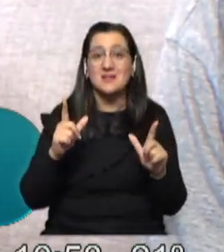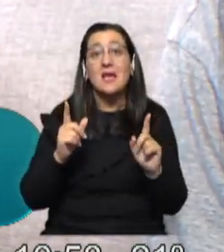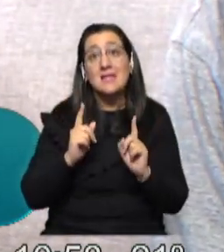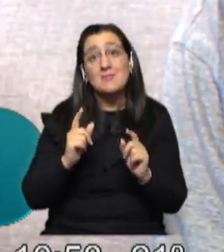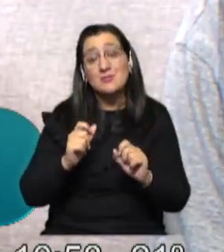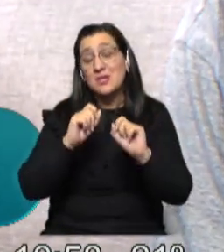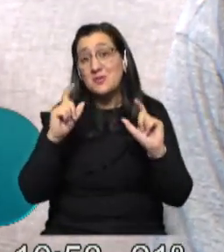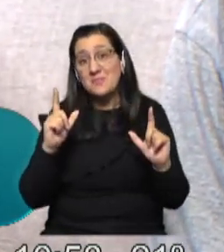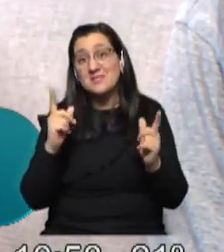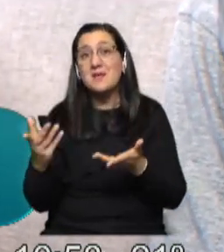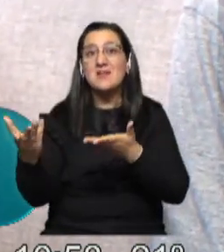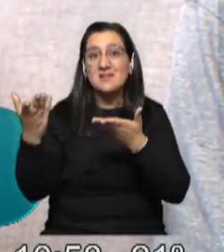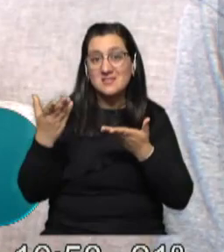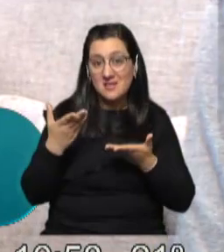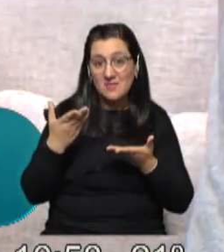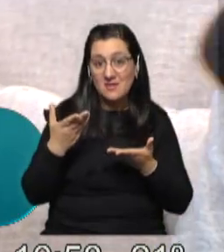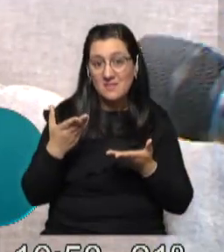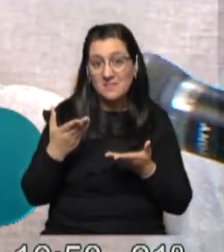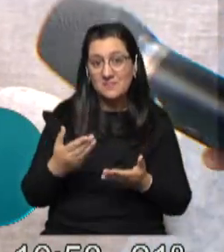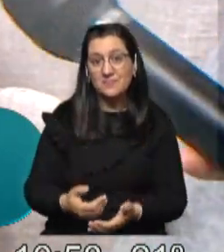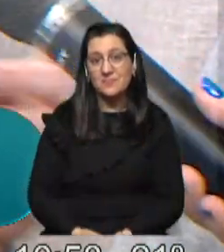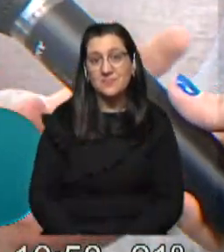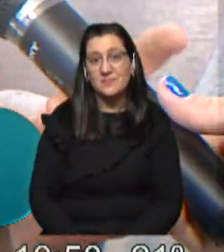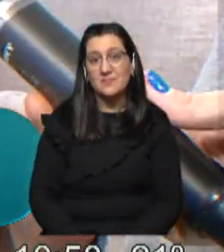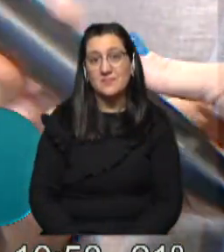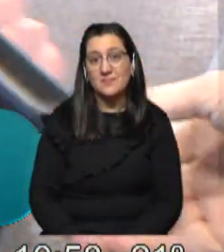sorpresa que me reciban.